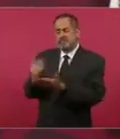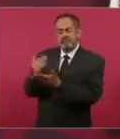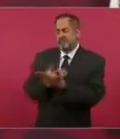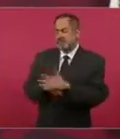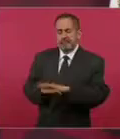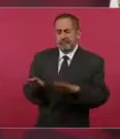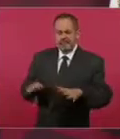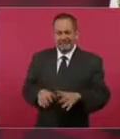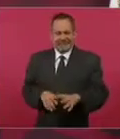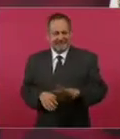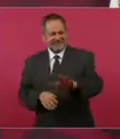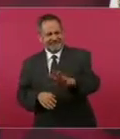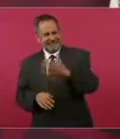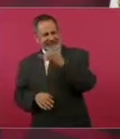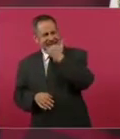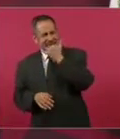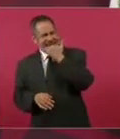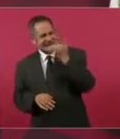si cuando